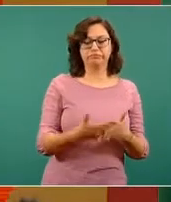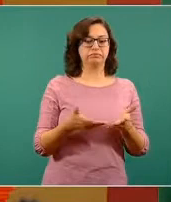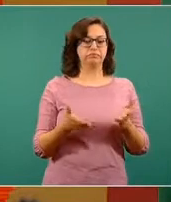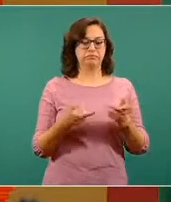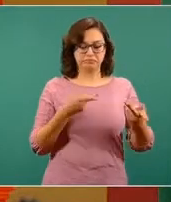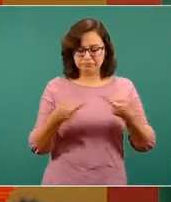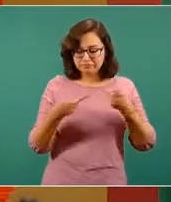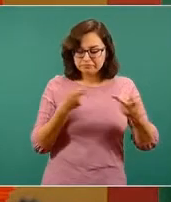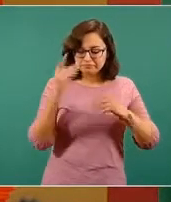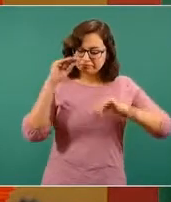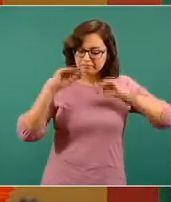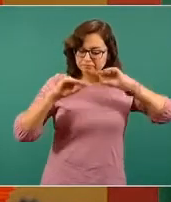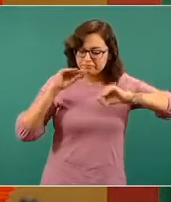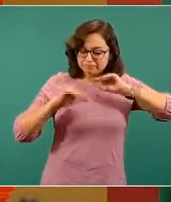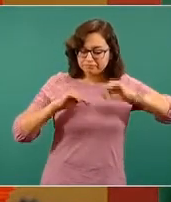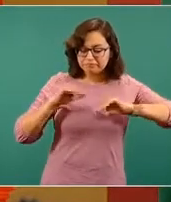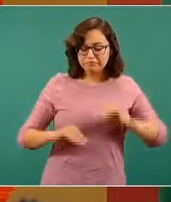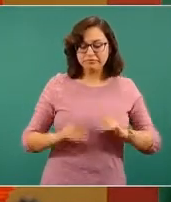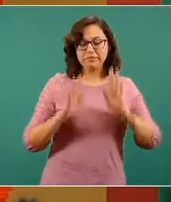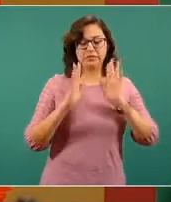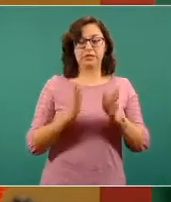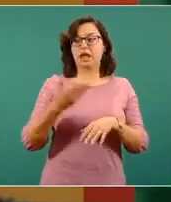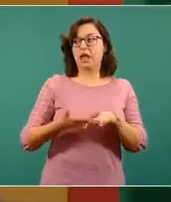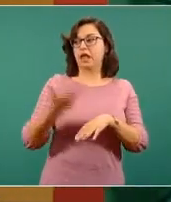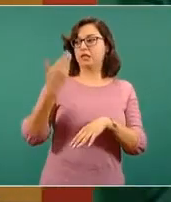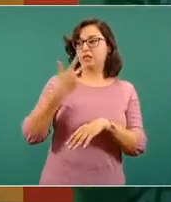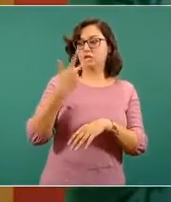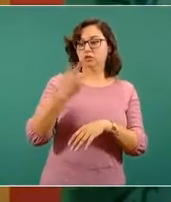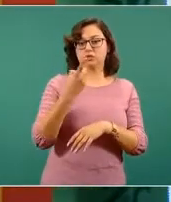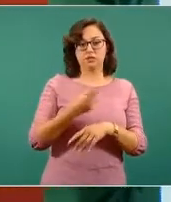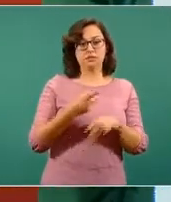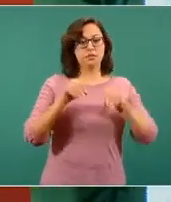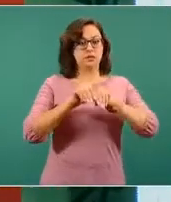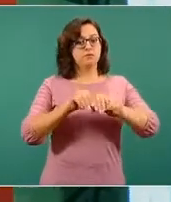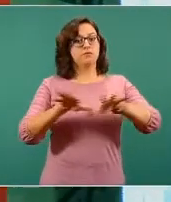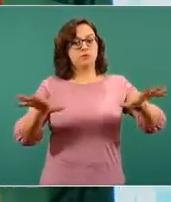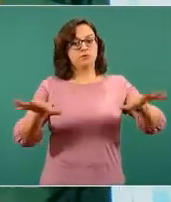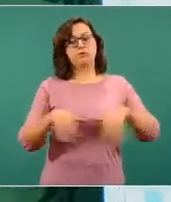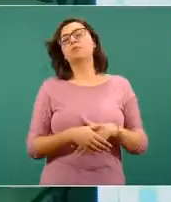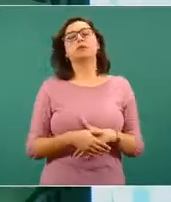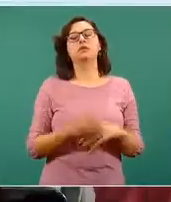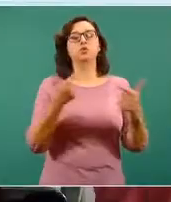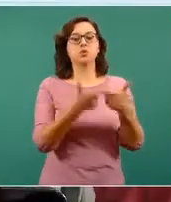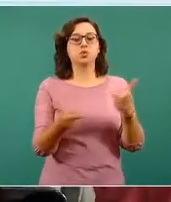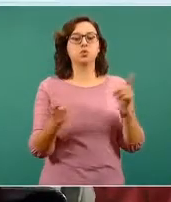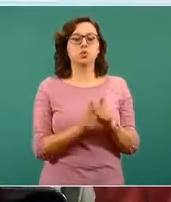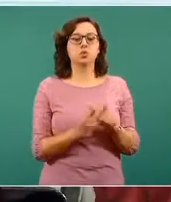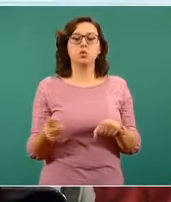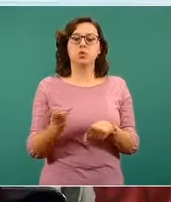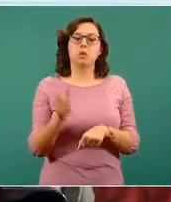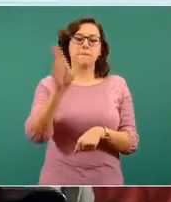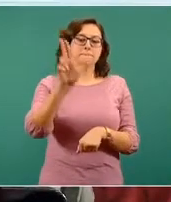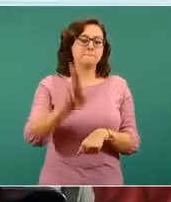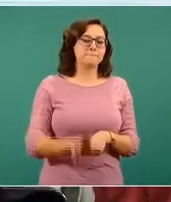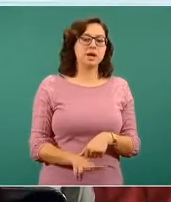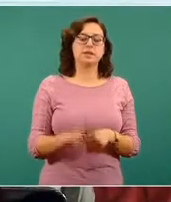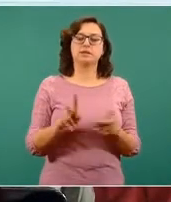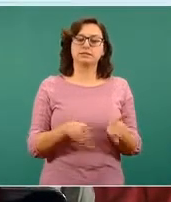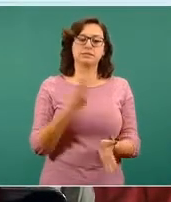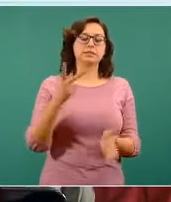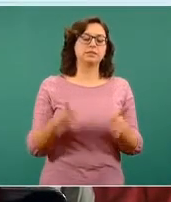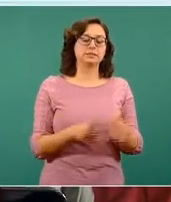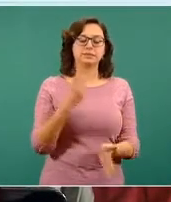el plan de vacunación el pasado 8 de diciembre. Y continuamente el grupo se reúne todos los martes, a veces dos veces